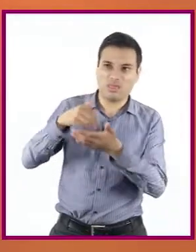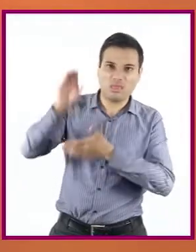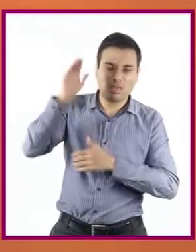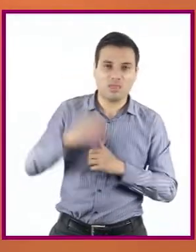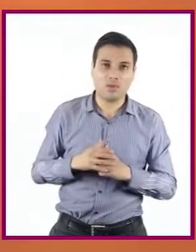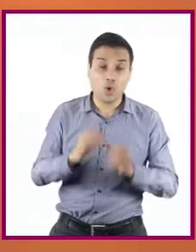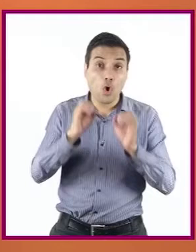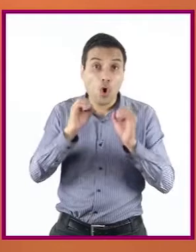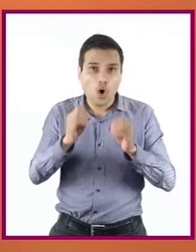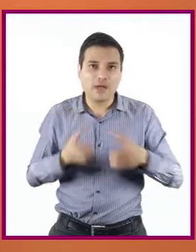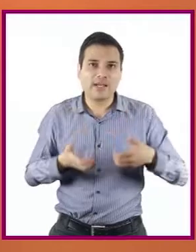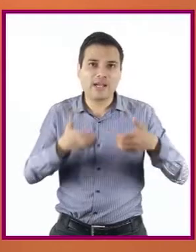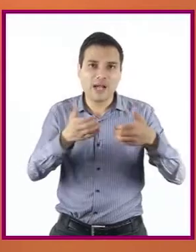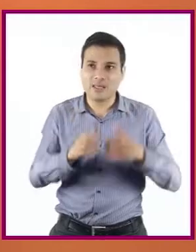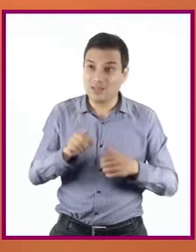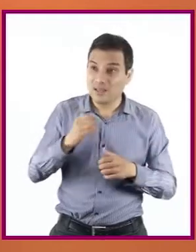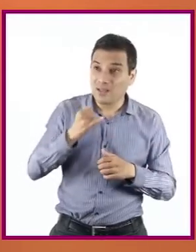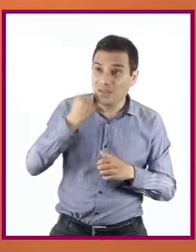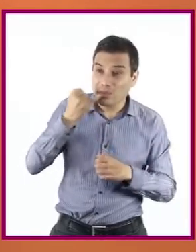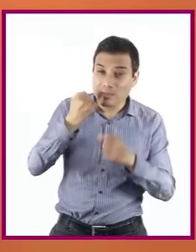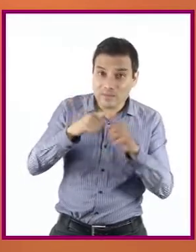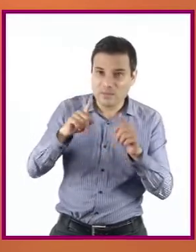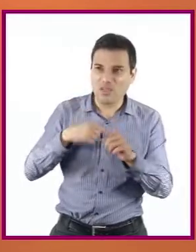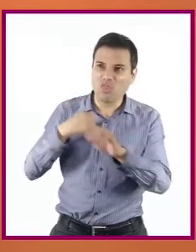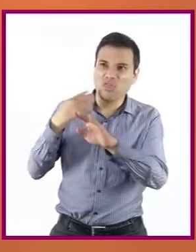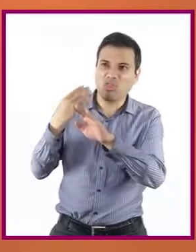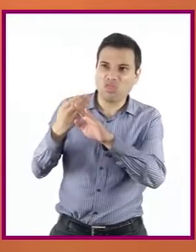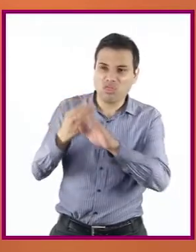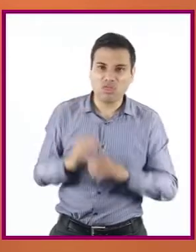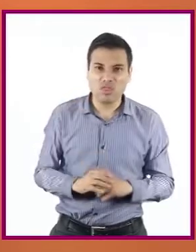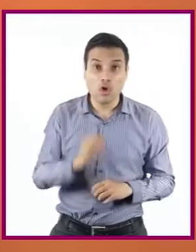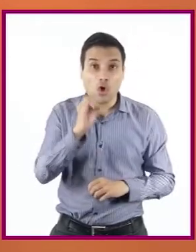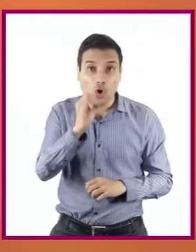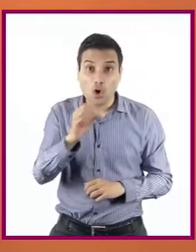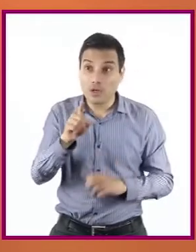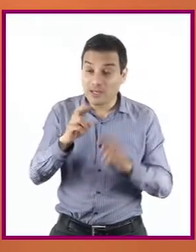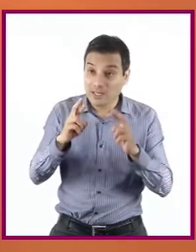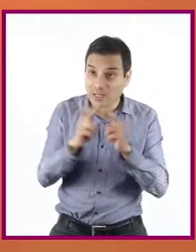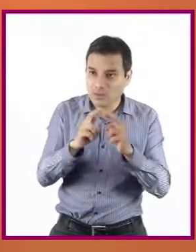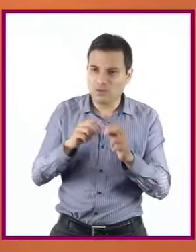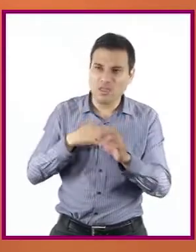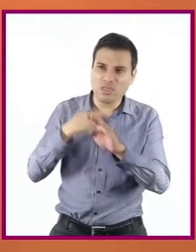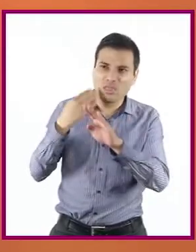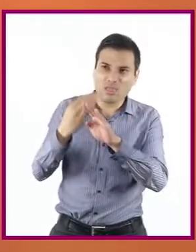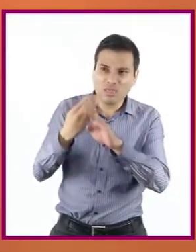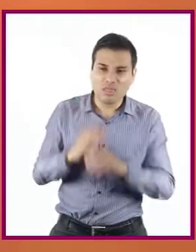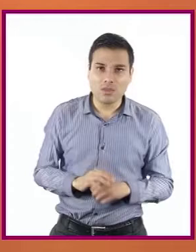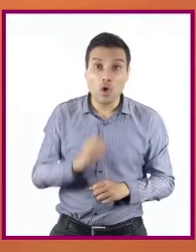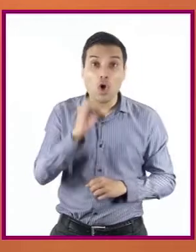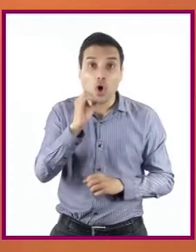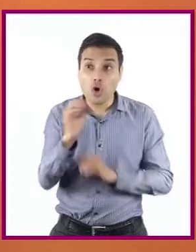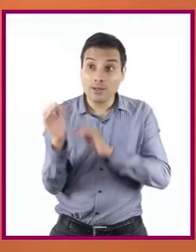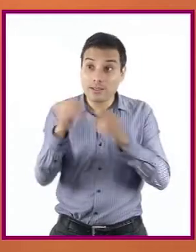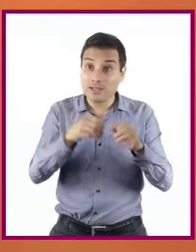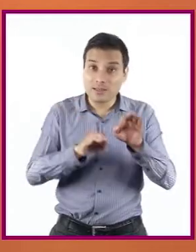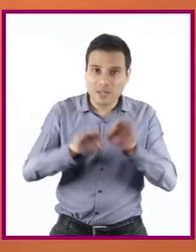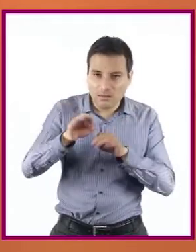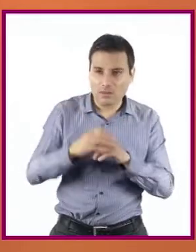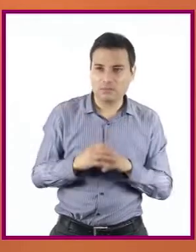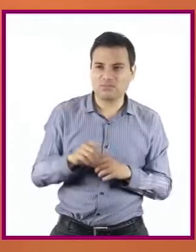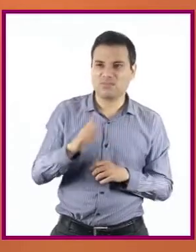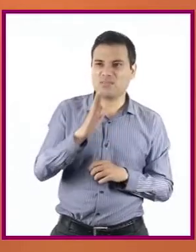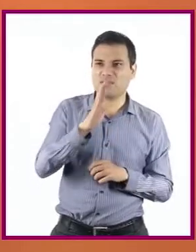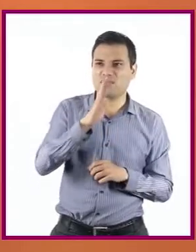persona en la calle por hablar otro idioma, prohibir que practique la religión que elija o no darle trabajo por su edad, género